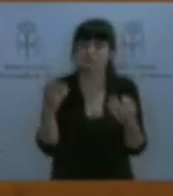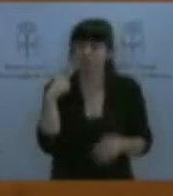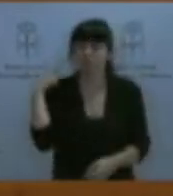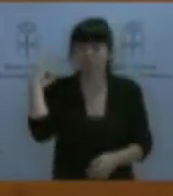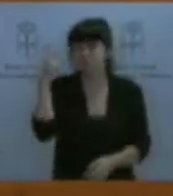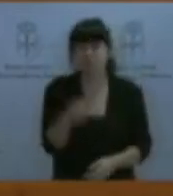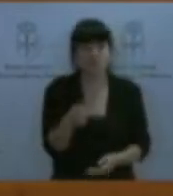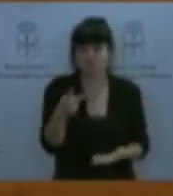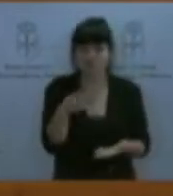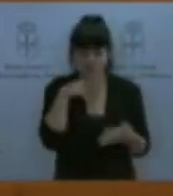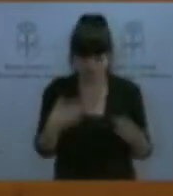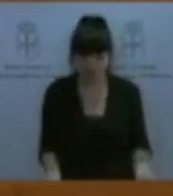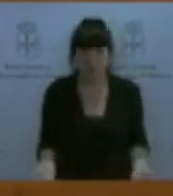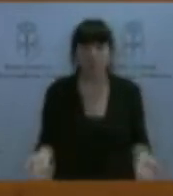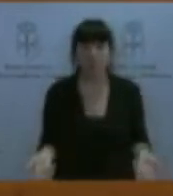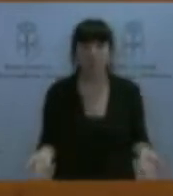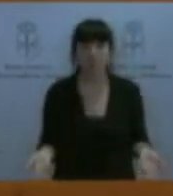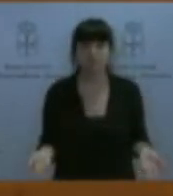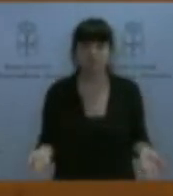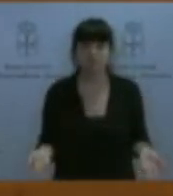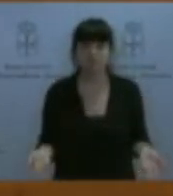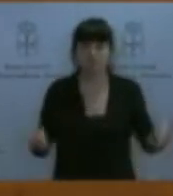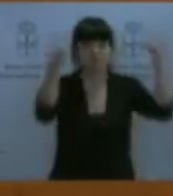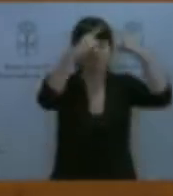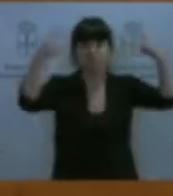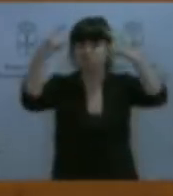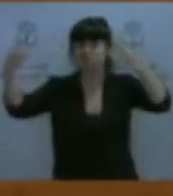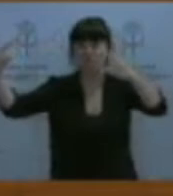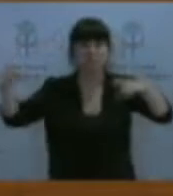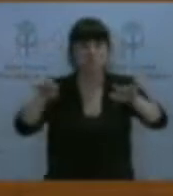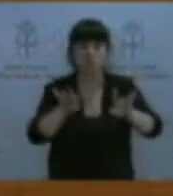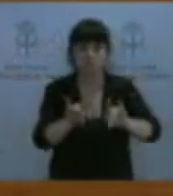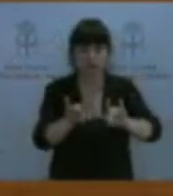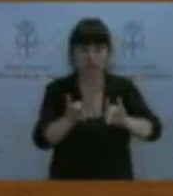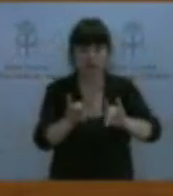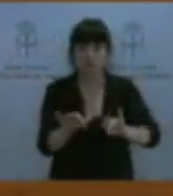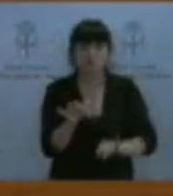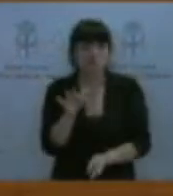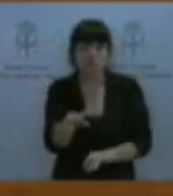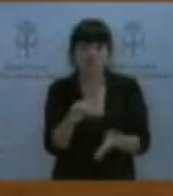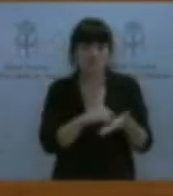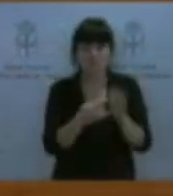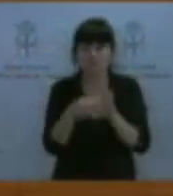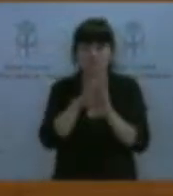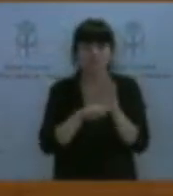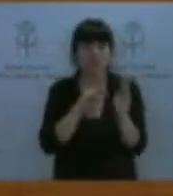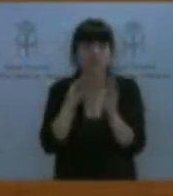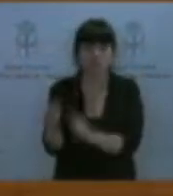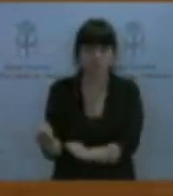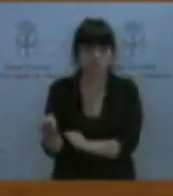la línea era innecesaria, sino que, según su planificación, el mantenimiento de las centrales a las que va a unir tampoco era